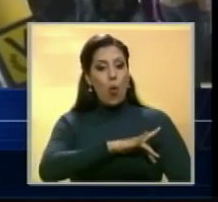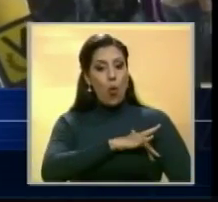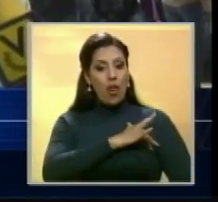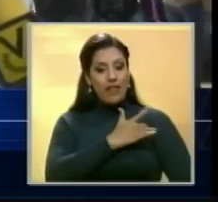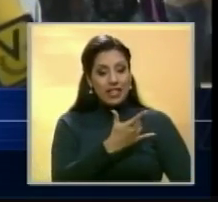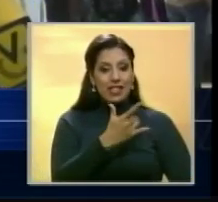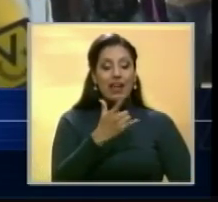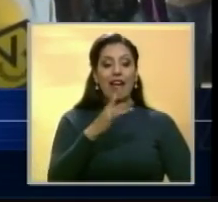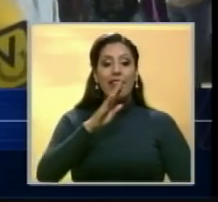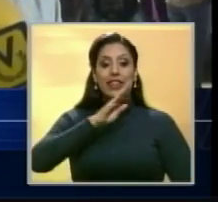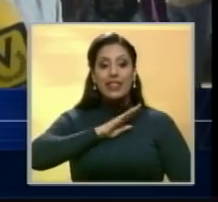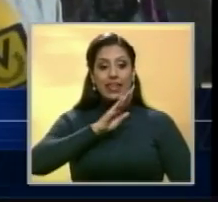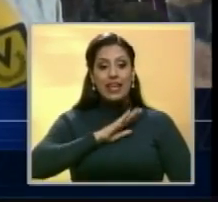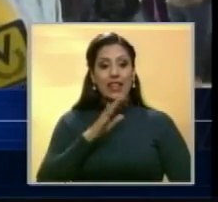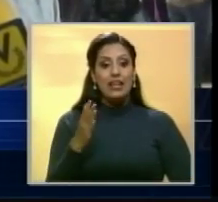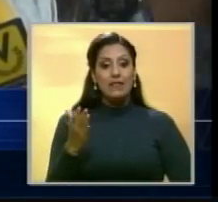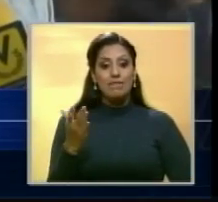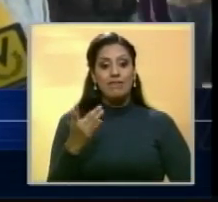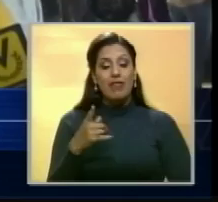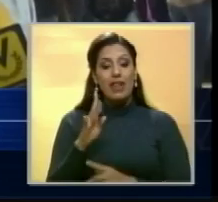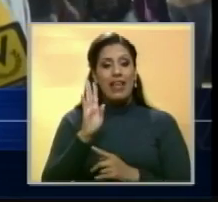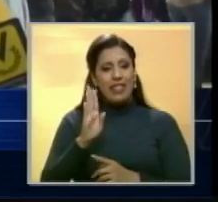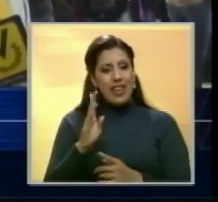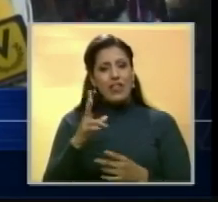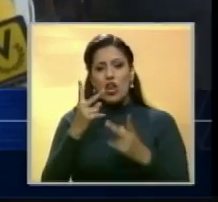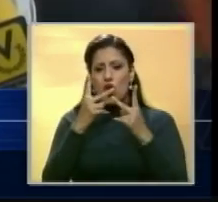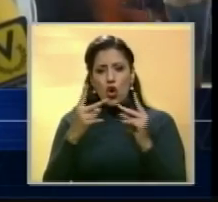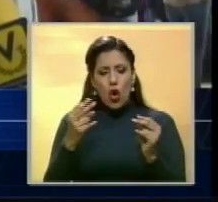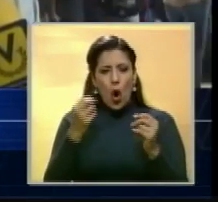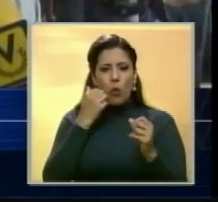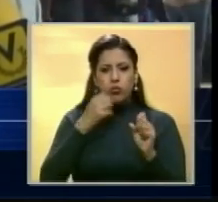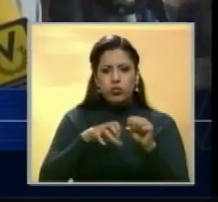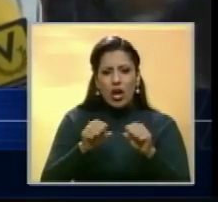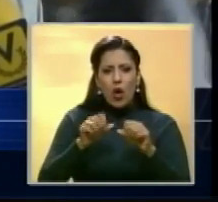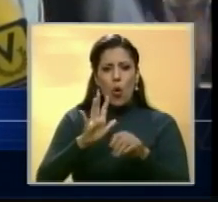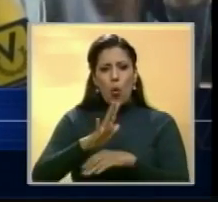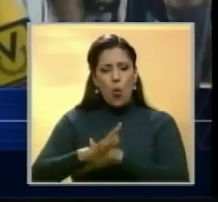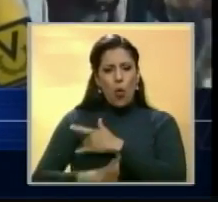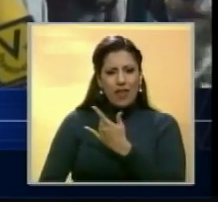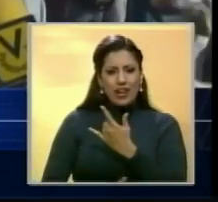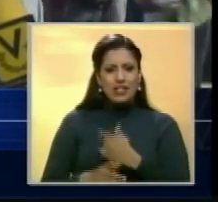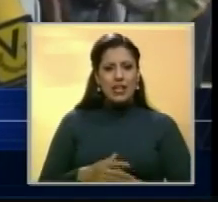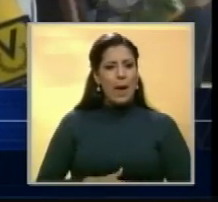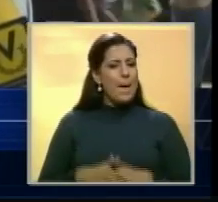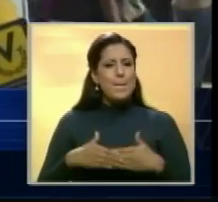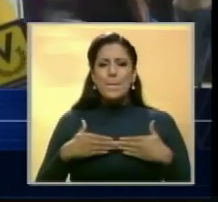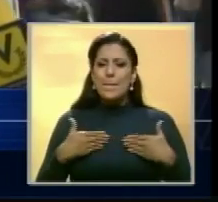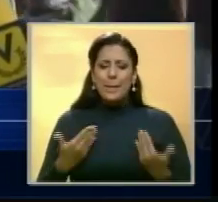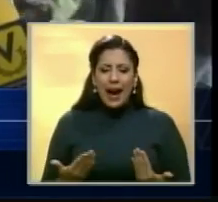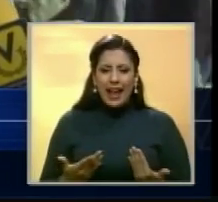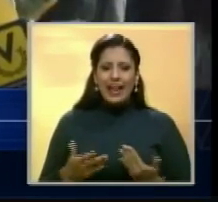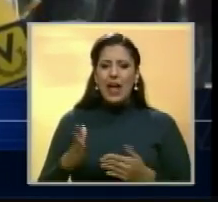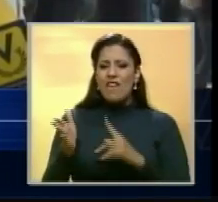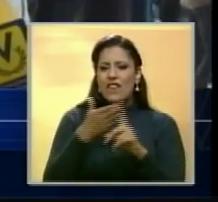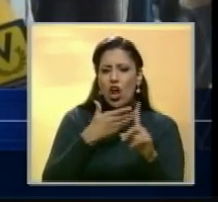universitario, se valgan del principio del no allanamiento de las universidades para ejercer la violencia